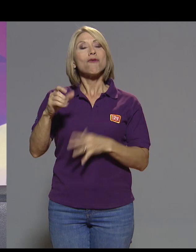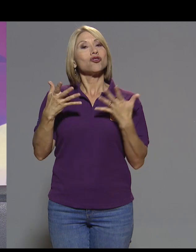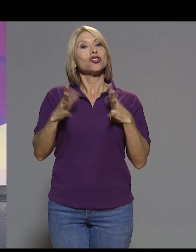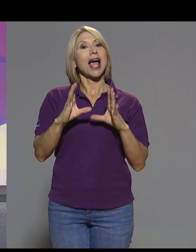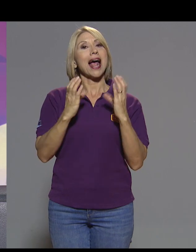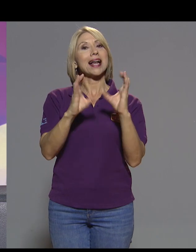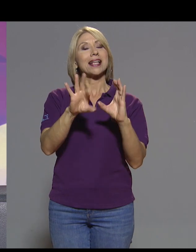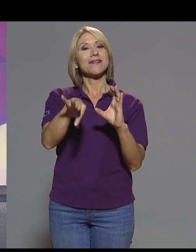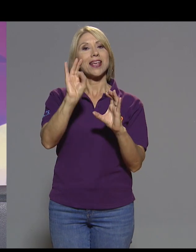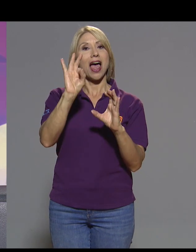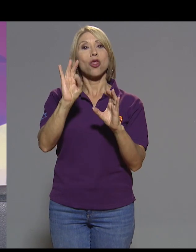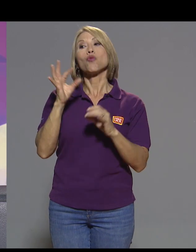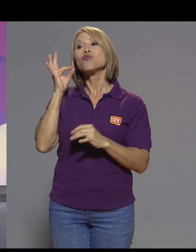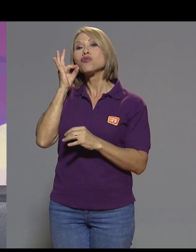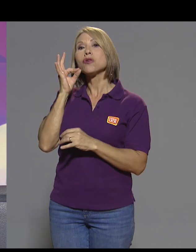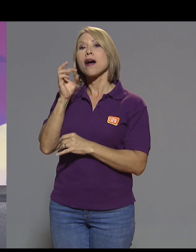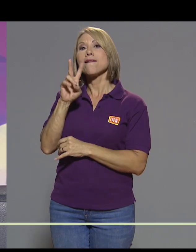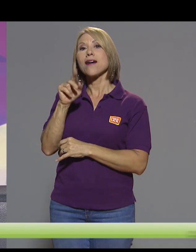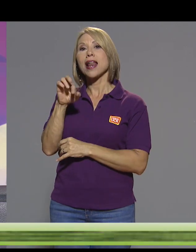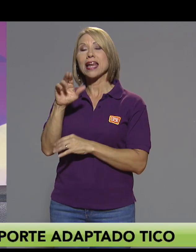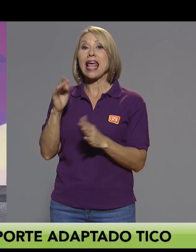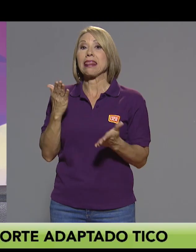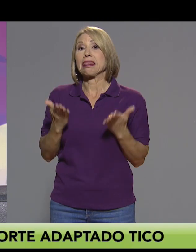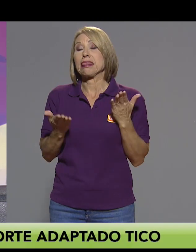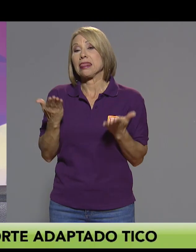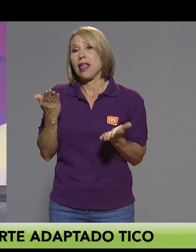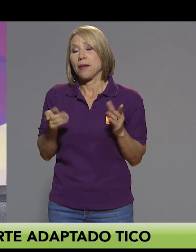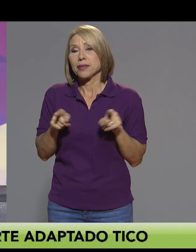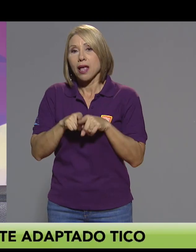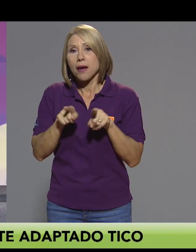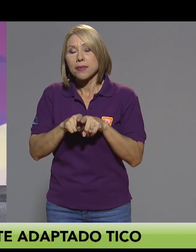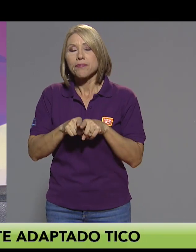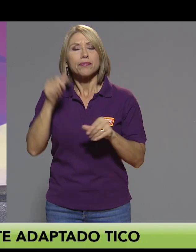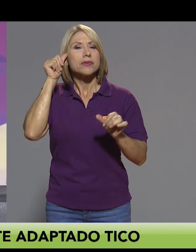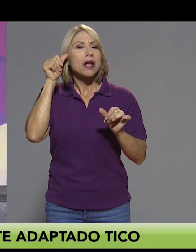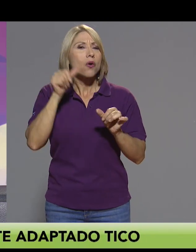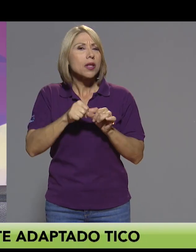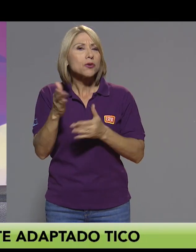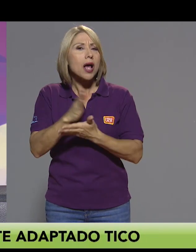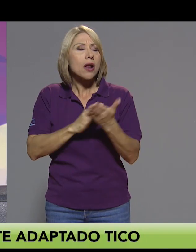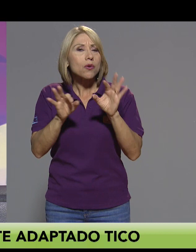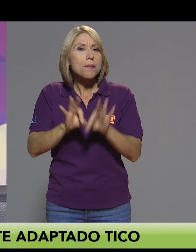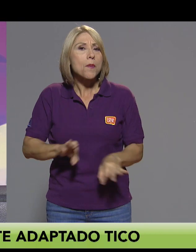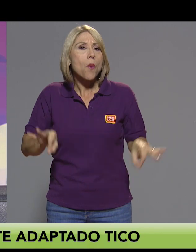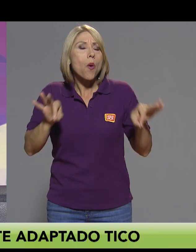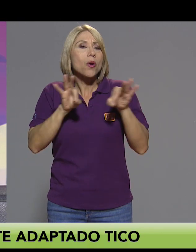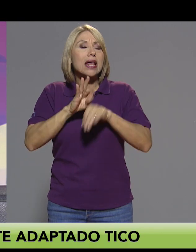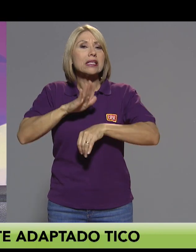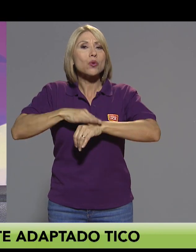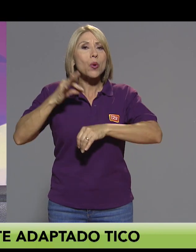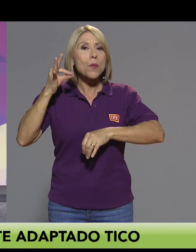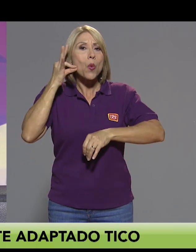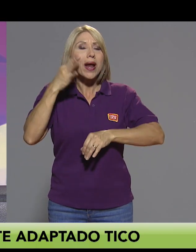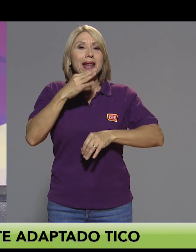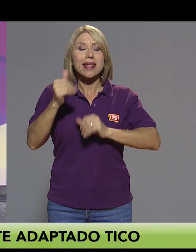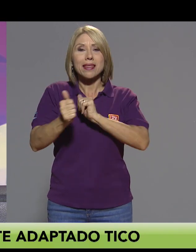esa tarea de poder clasificar también este también recordemos que hay de la mujer y el deporte que este